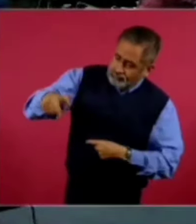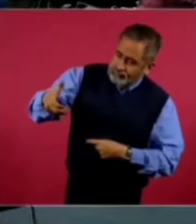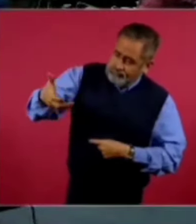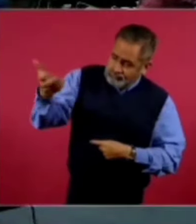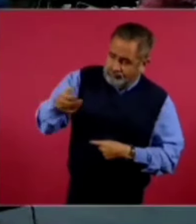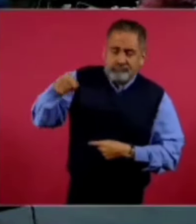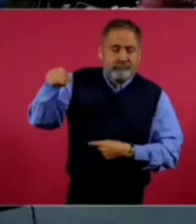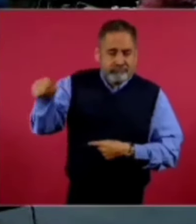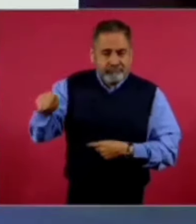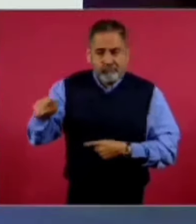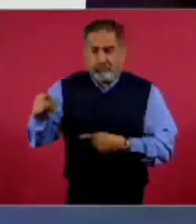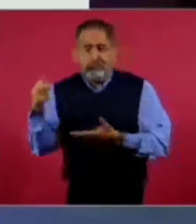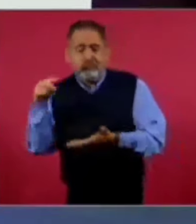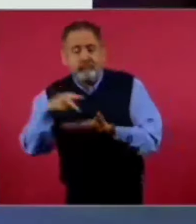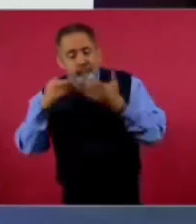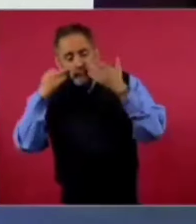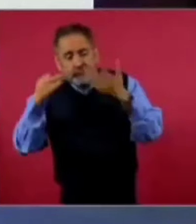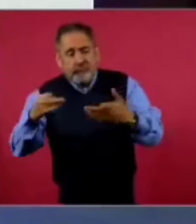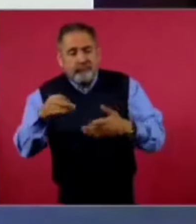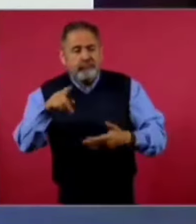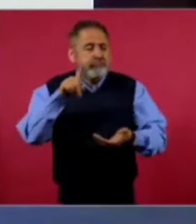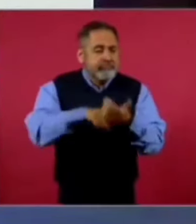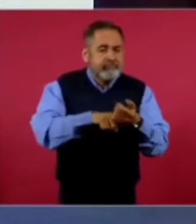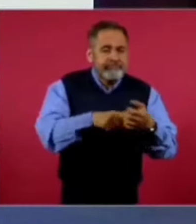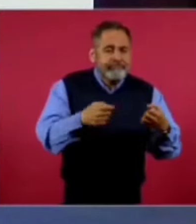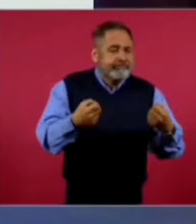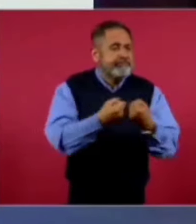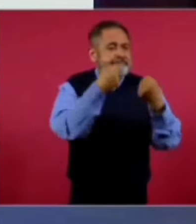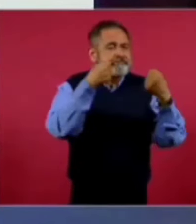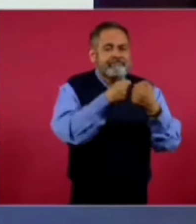y estuvieron presentes